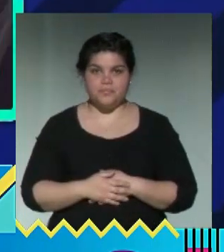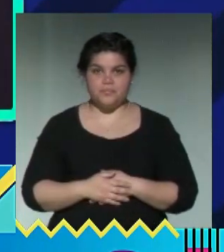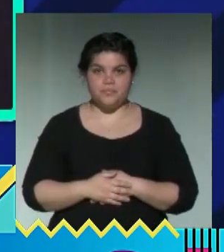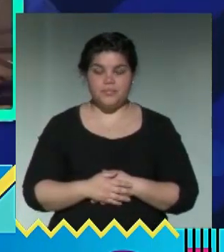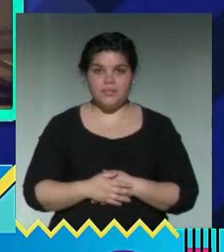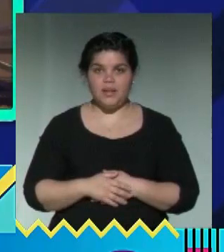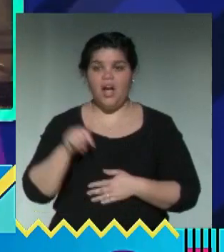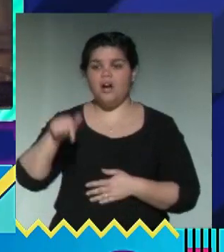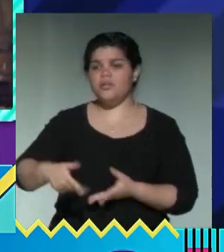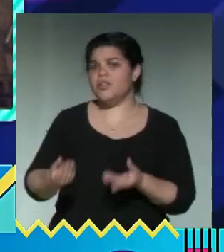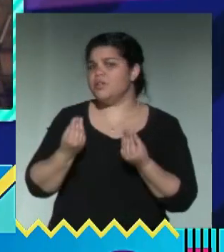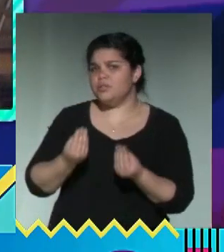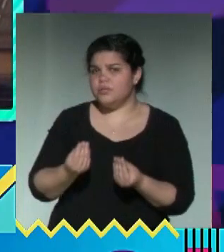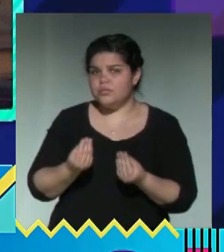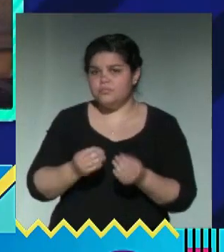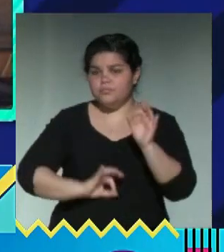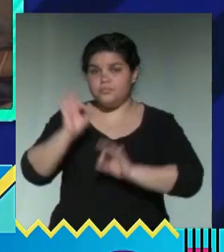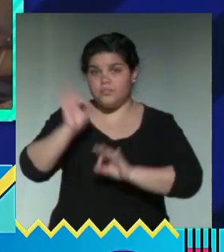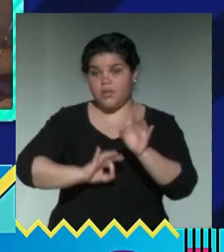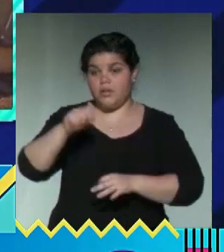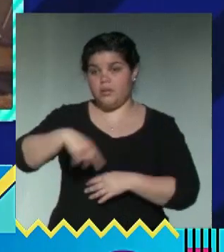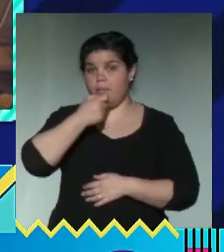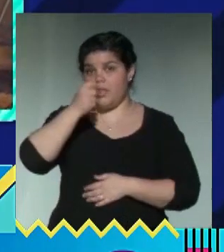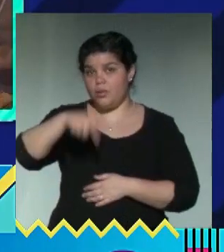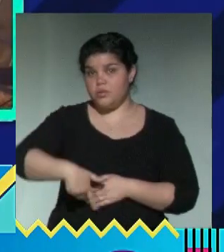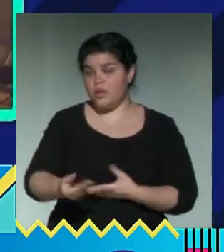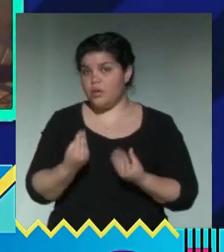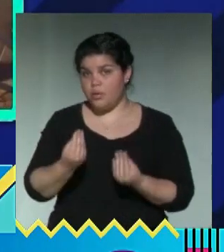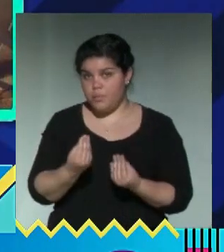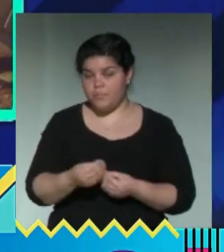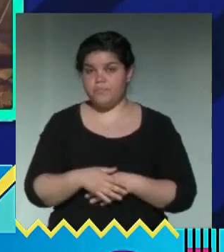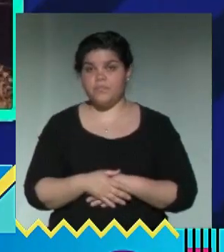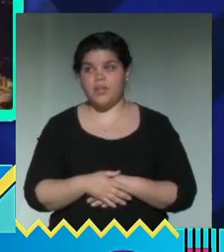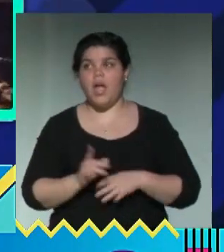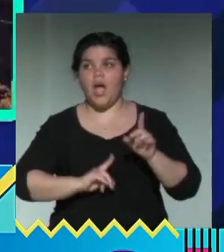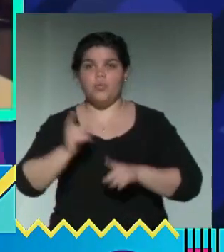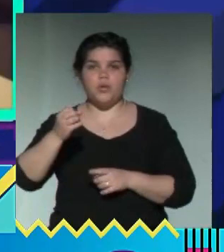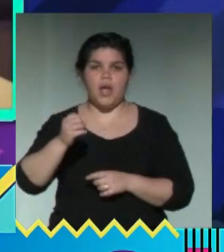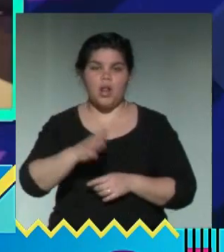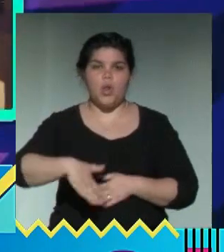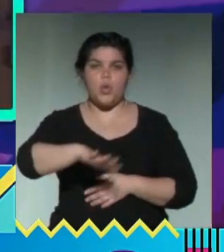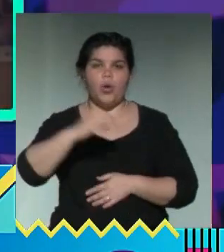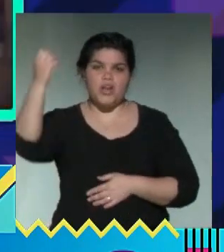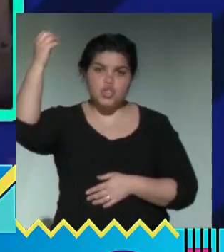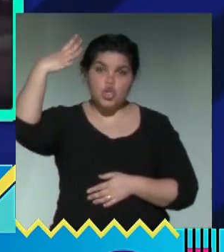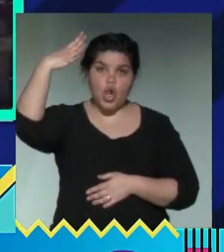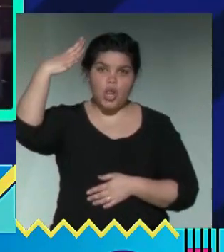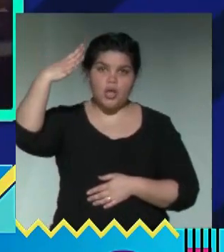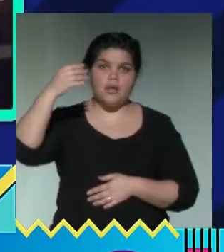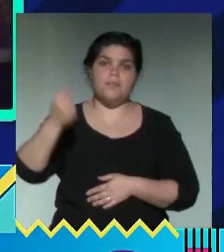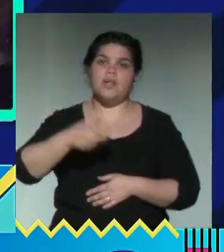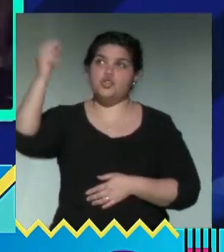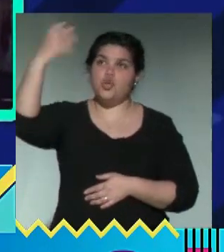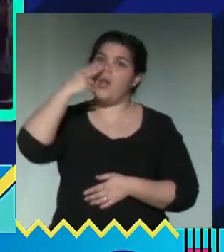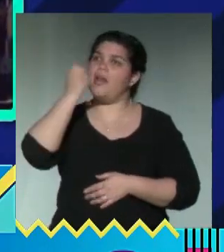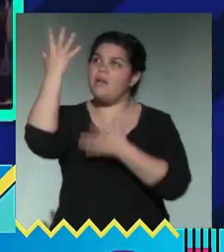etapa se encuentran quizás los proyectos aquí en la provincia de Mendoza? Se hablaban de plantas, solares, sí, también para instalar. Contarle un